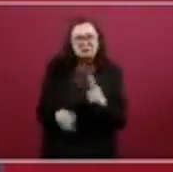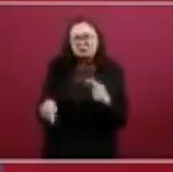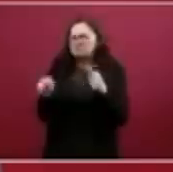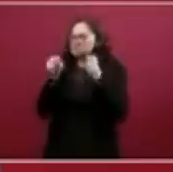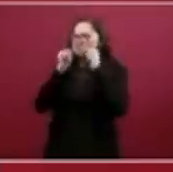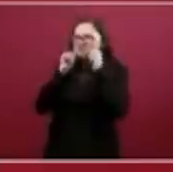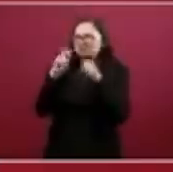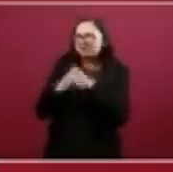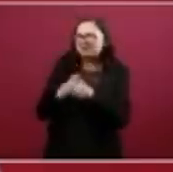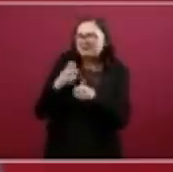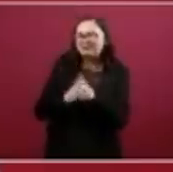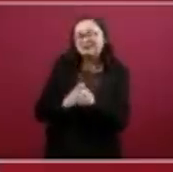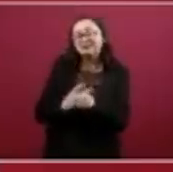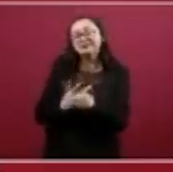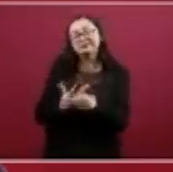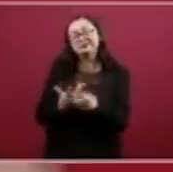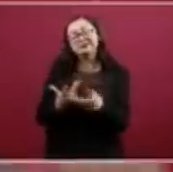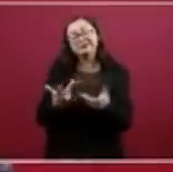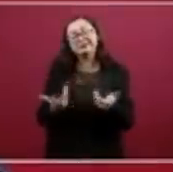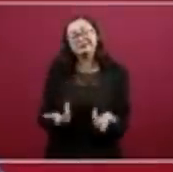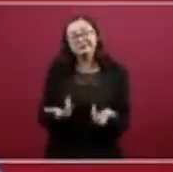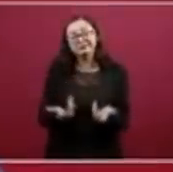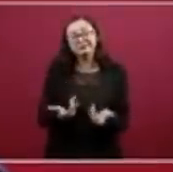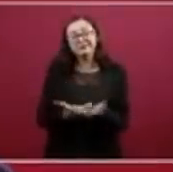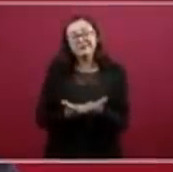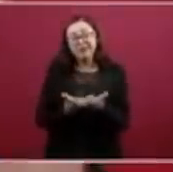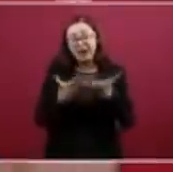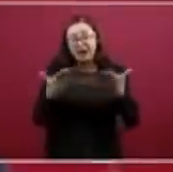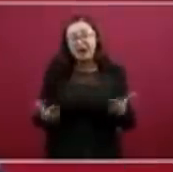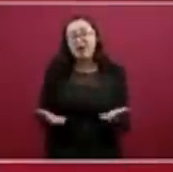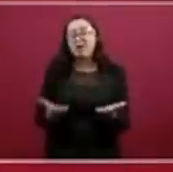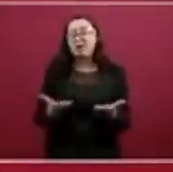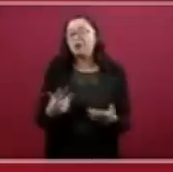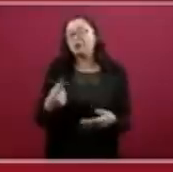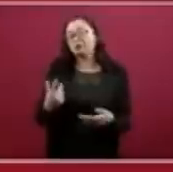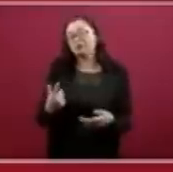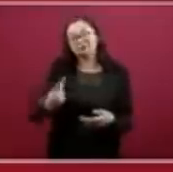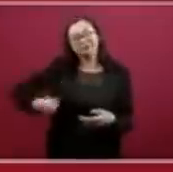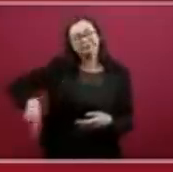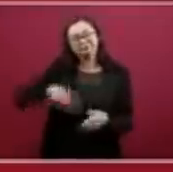Entonces, por eso estamos cambiando y vamos a cambiar.